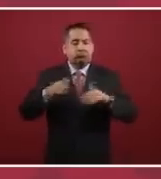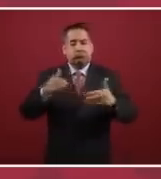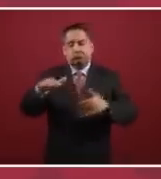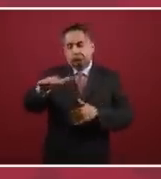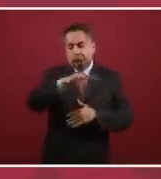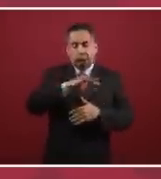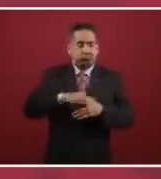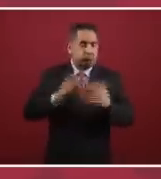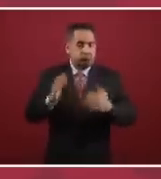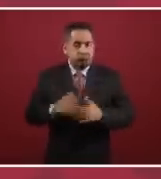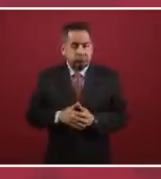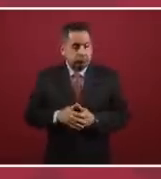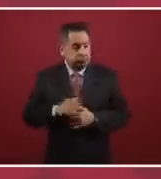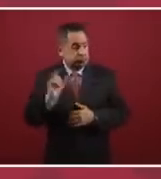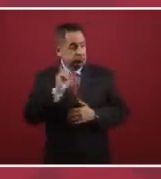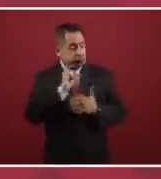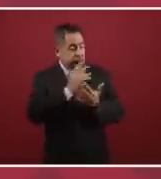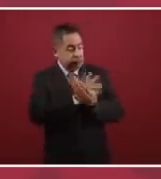Entonces, cuando hay excesos,